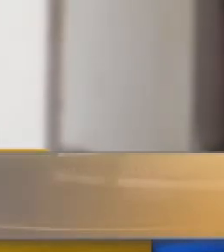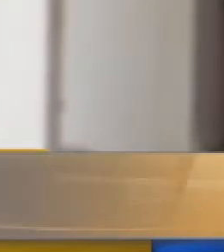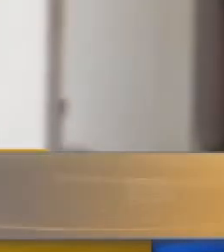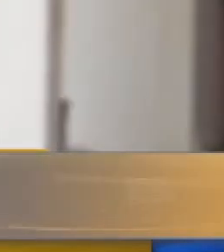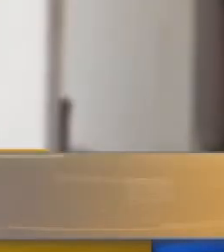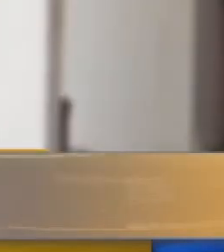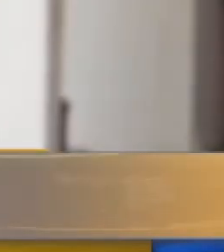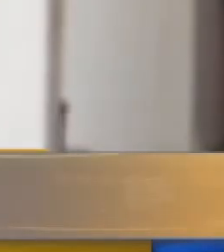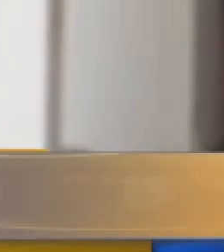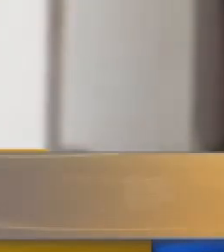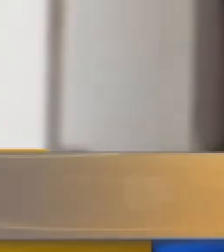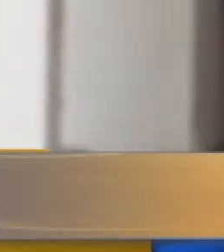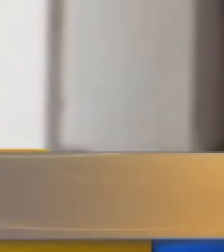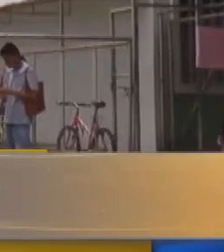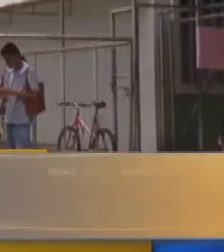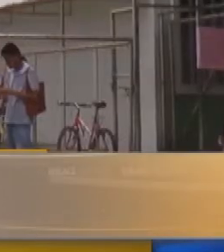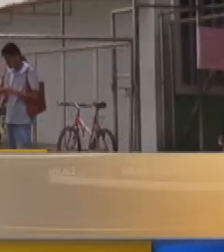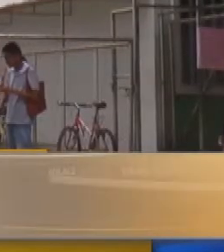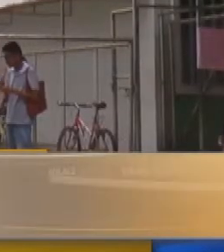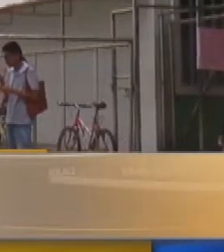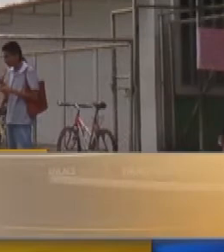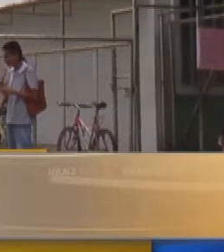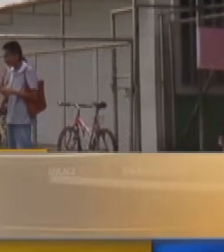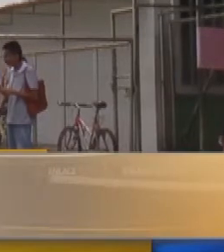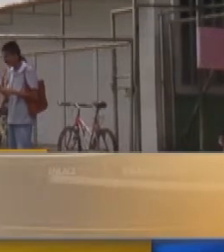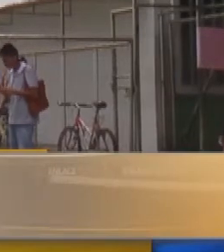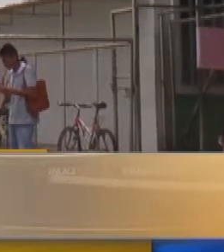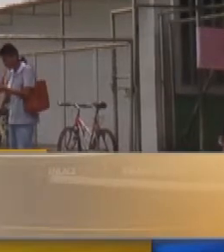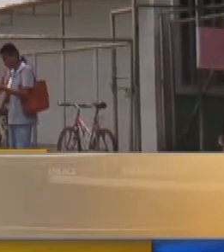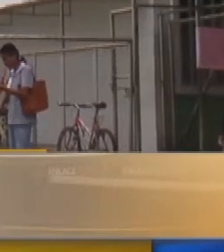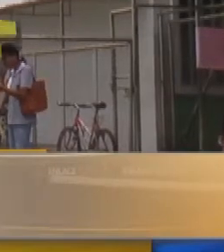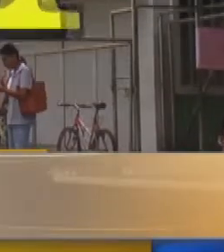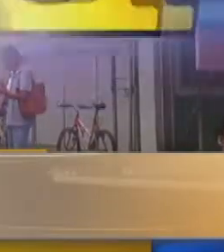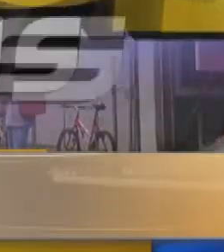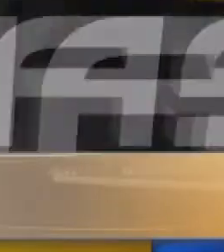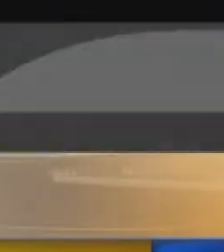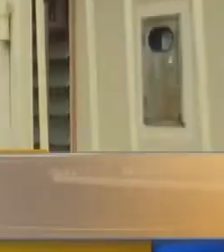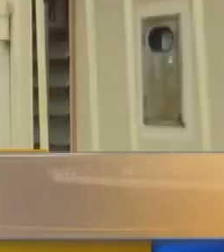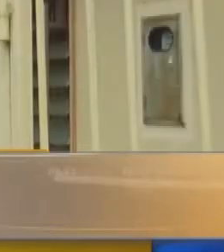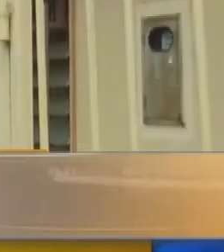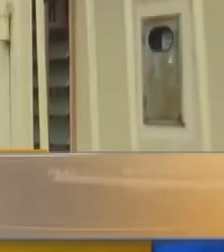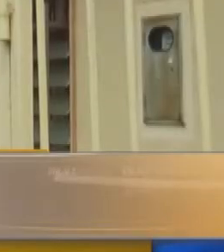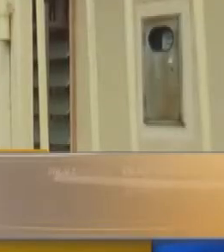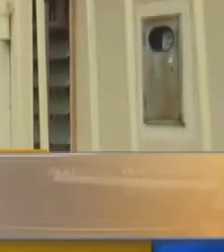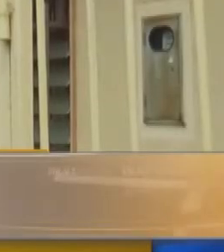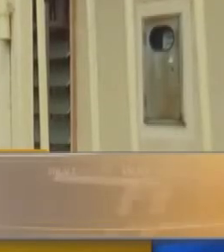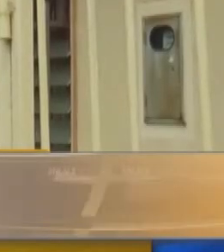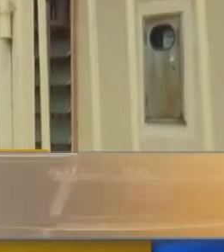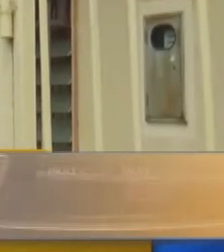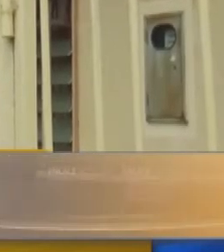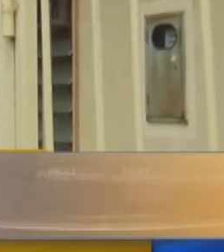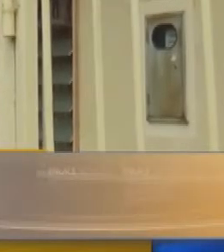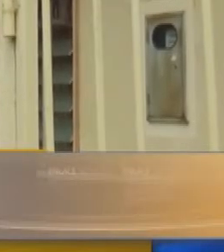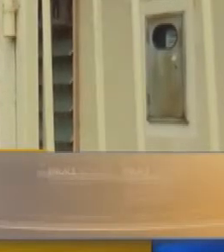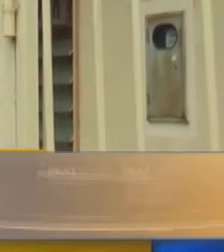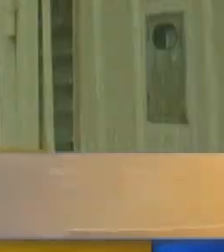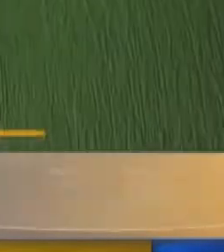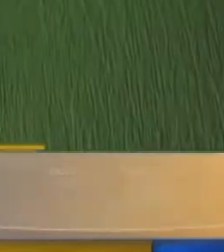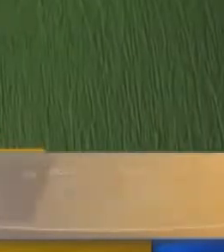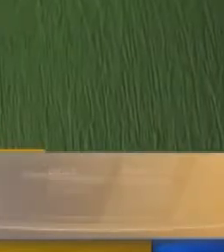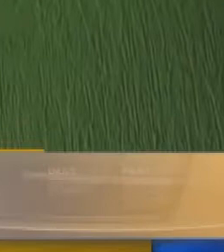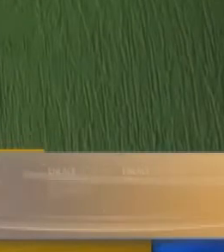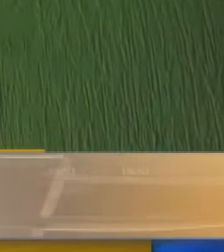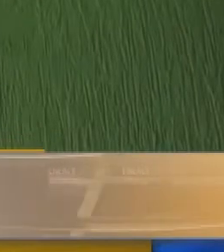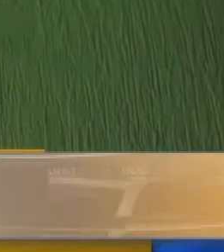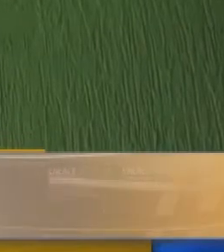el funcionario que en su despacho haya recepcionada una queja o denuncia por bullying. Los ladrones se llevaron hasta los zapatos